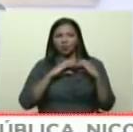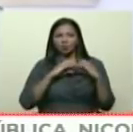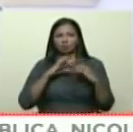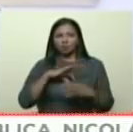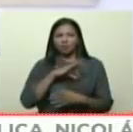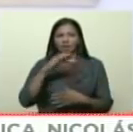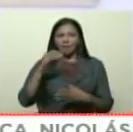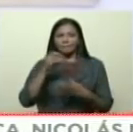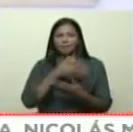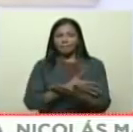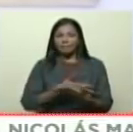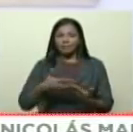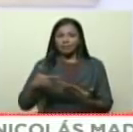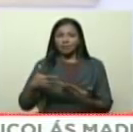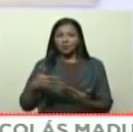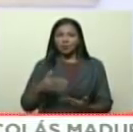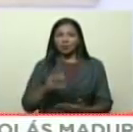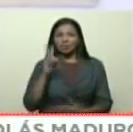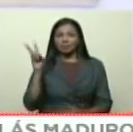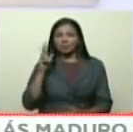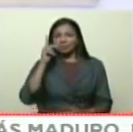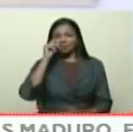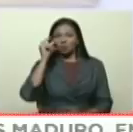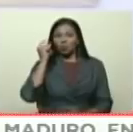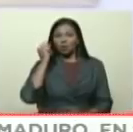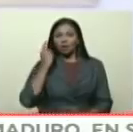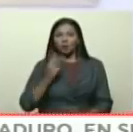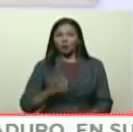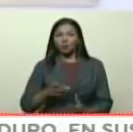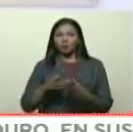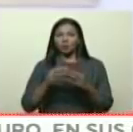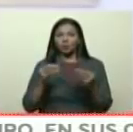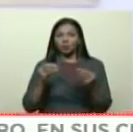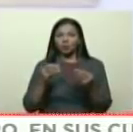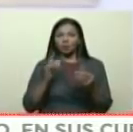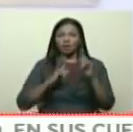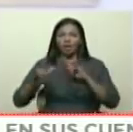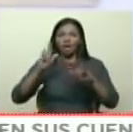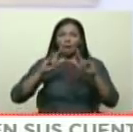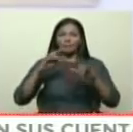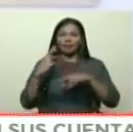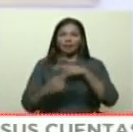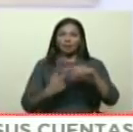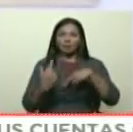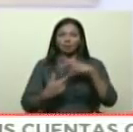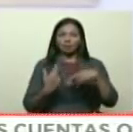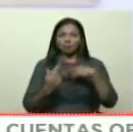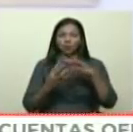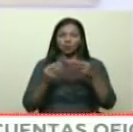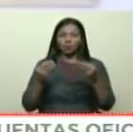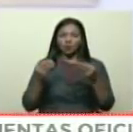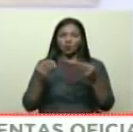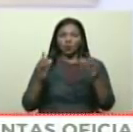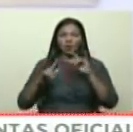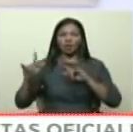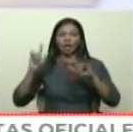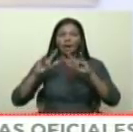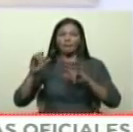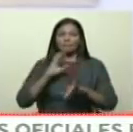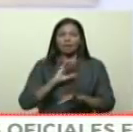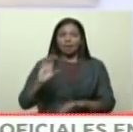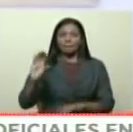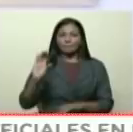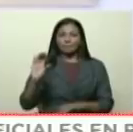de millones de venezolanos y de venezolanas que aman su revolución, que aman su patria,